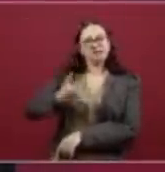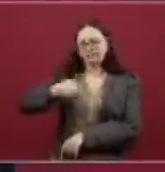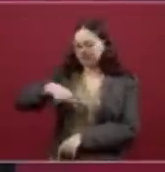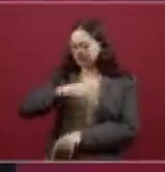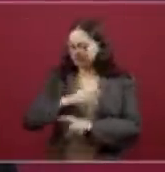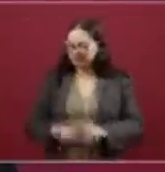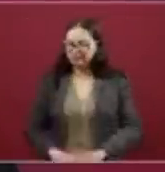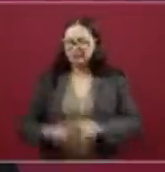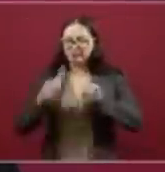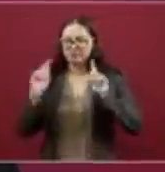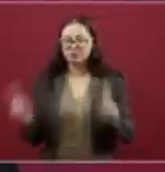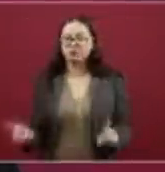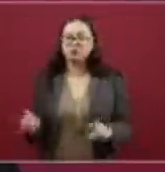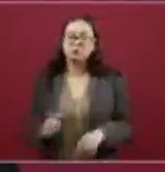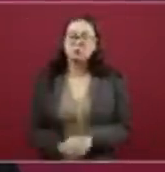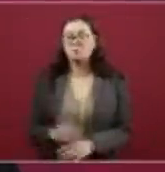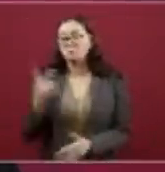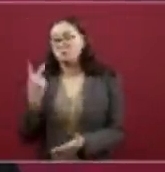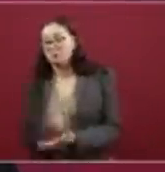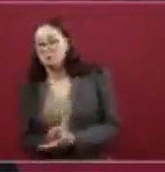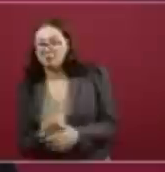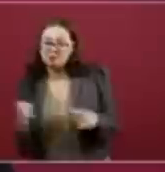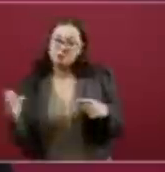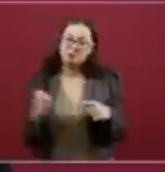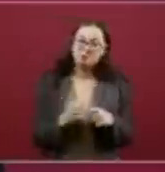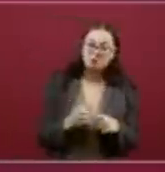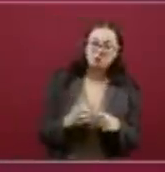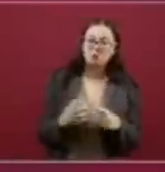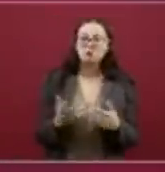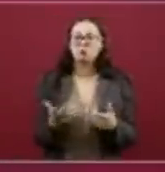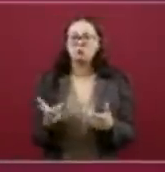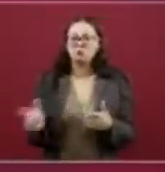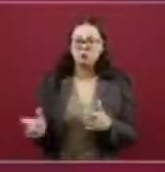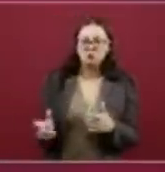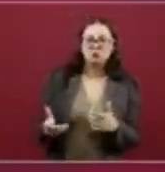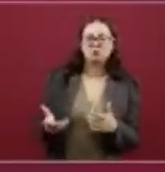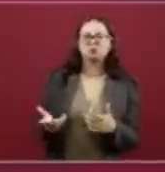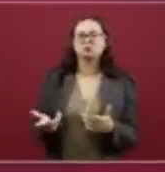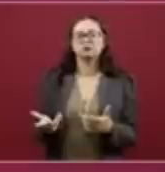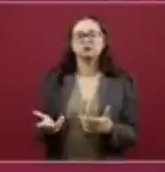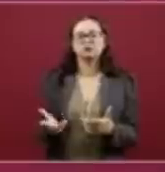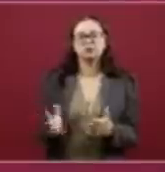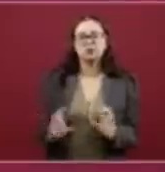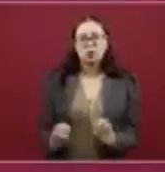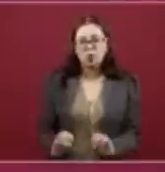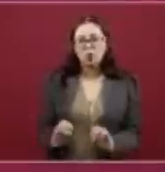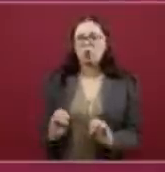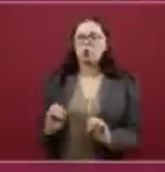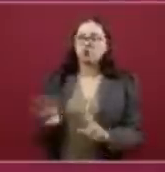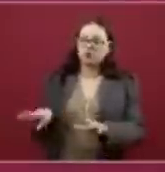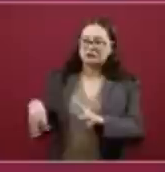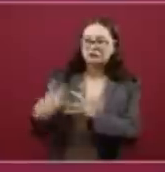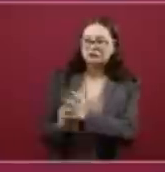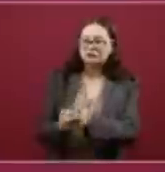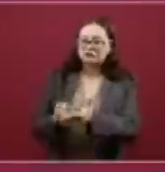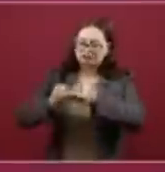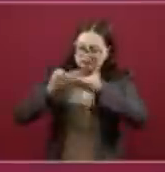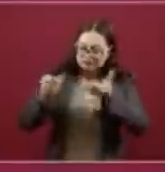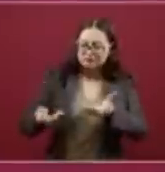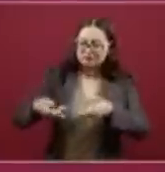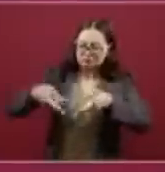o plata o plomo, o en encierro, entierro o